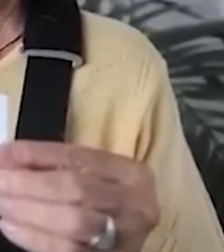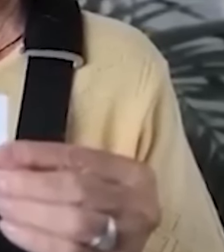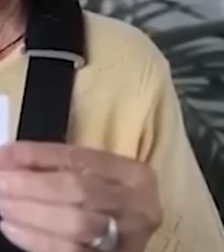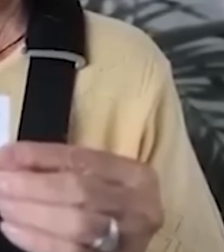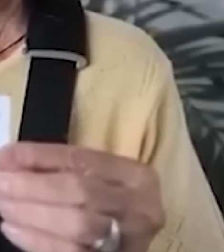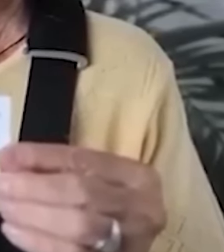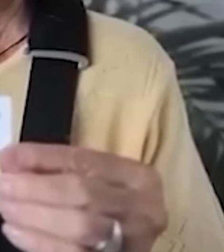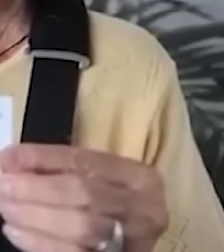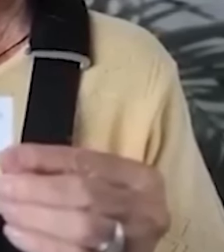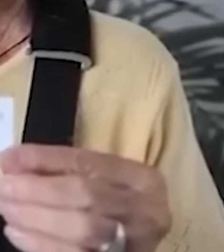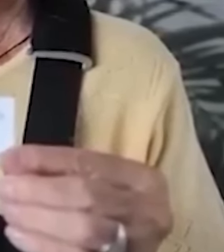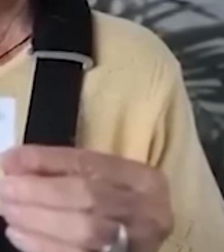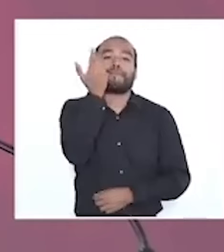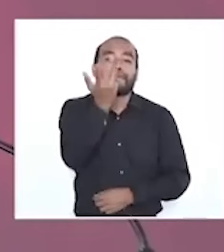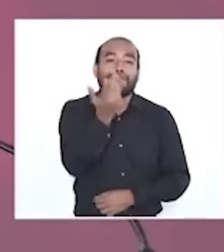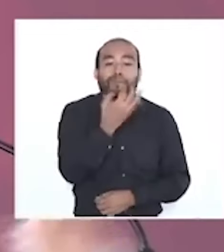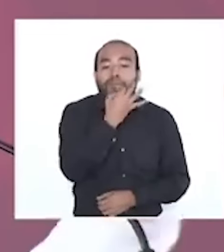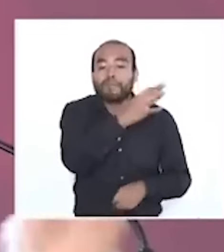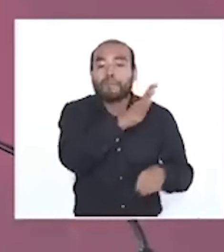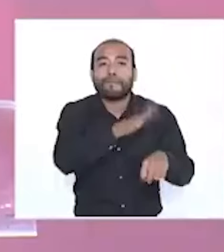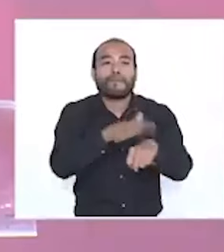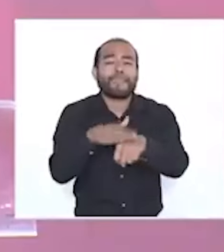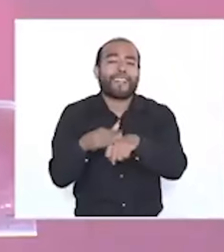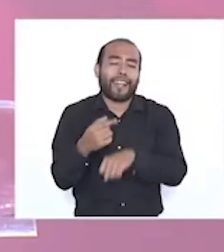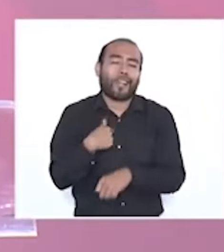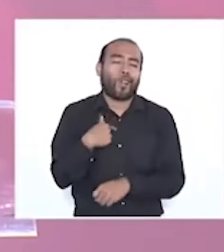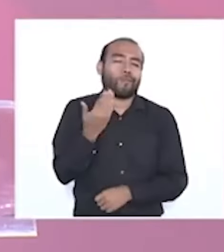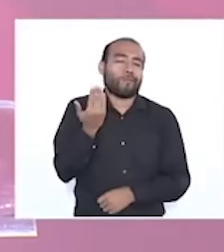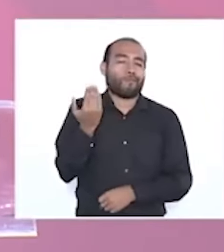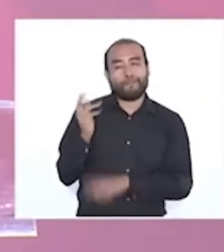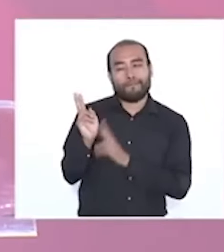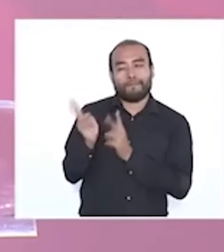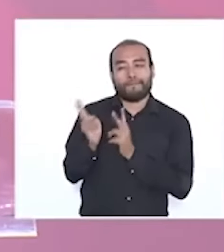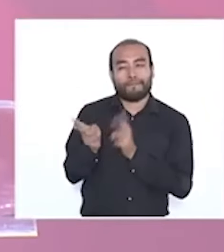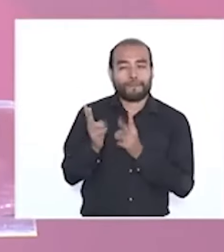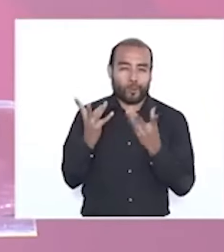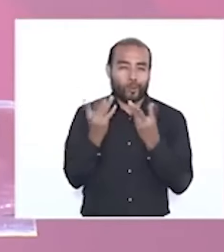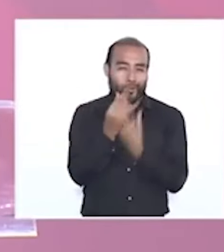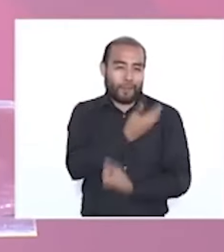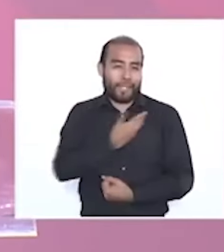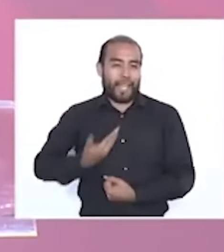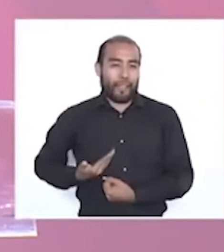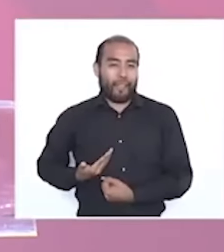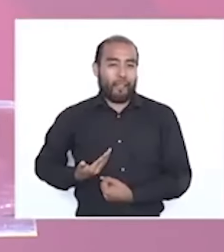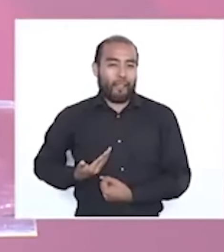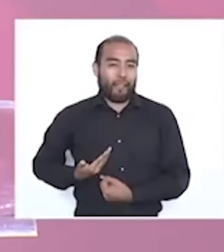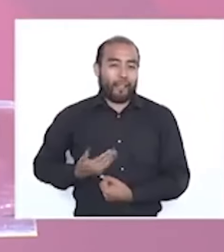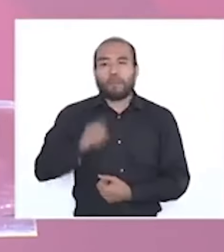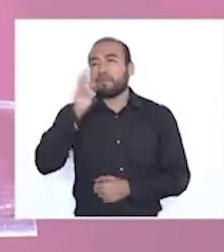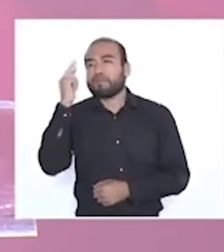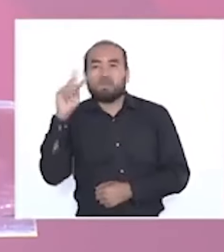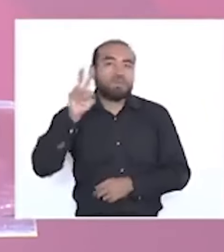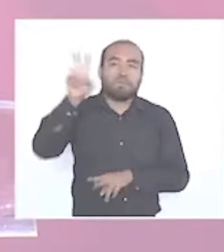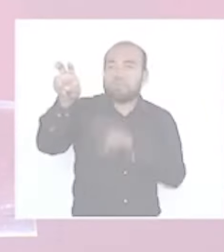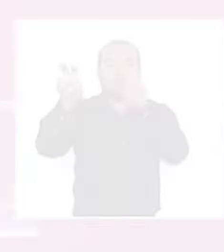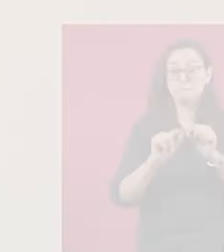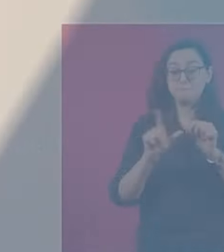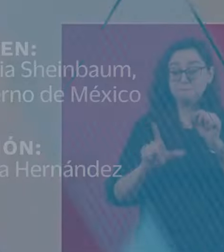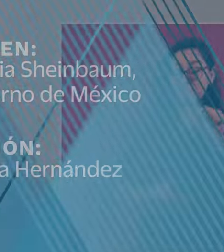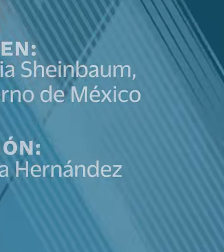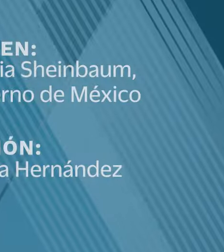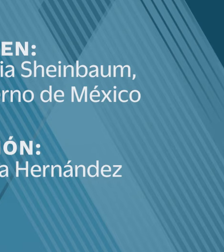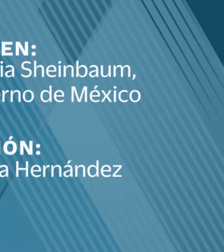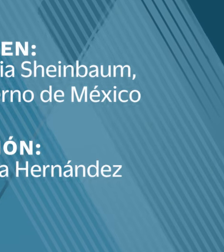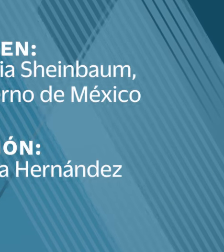hará una nueva para definir si tendrá conferencias matutinas mencionó que entre las preguntas dentro de la encuesta se encuentran Si les gusta o no Si el